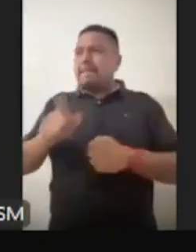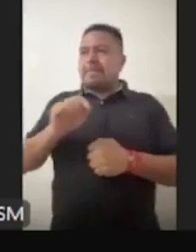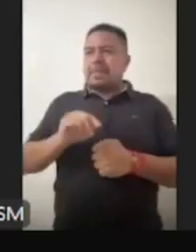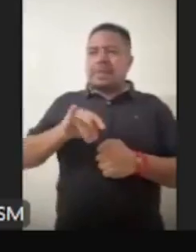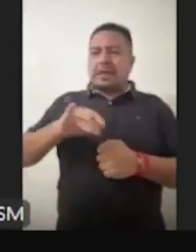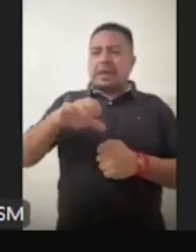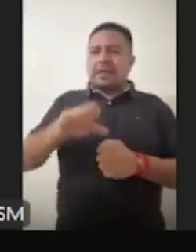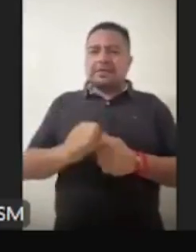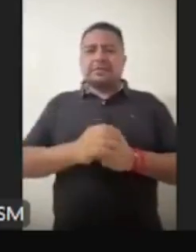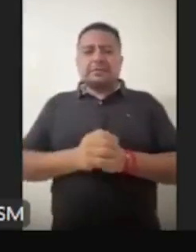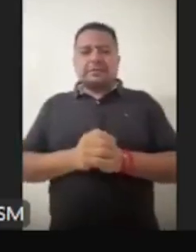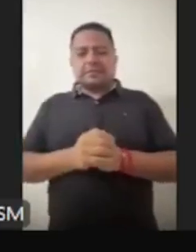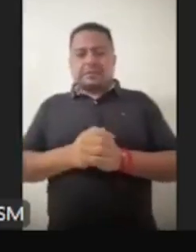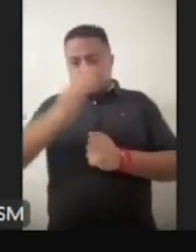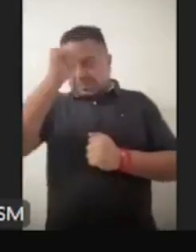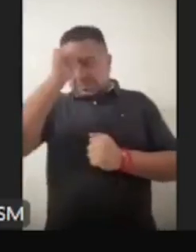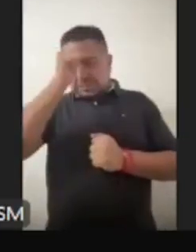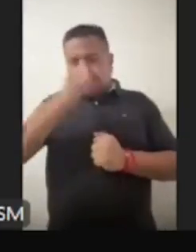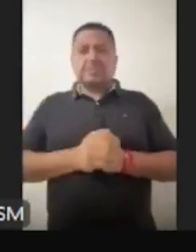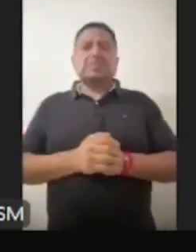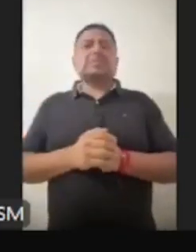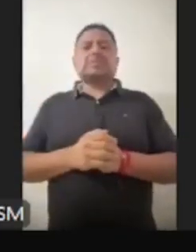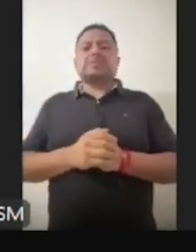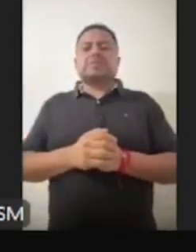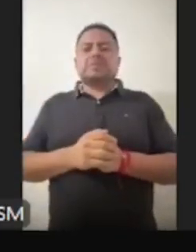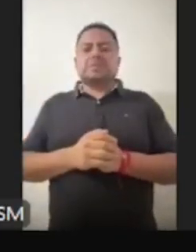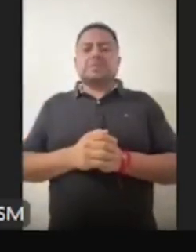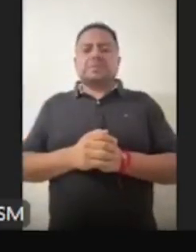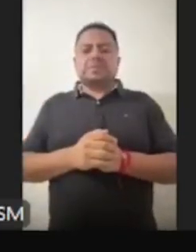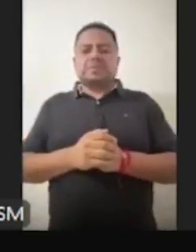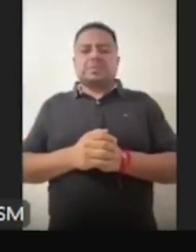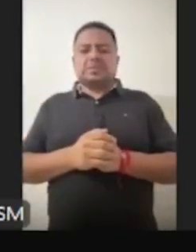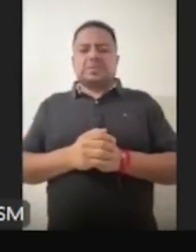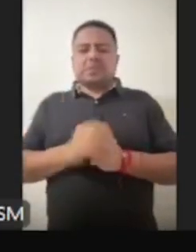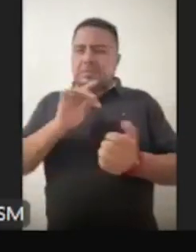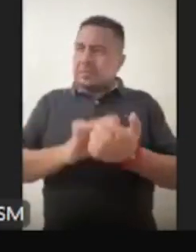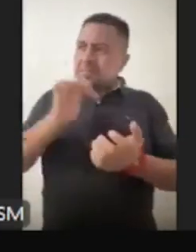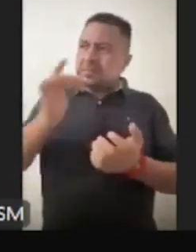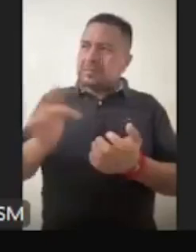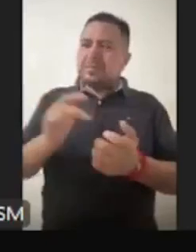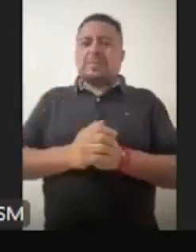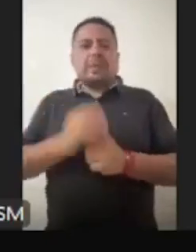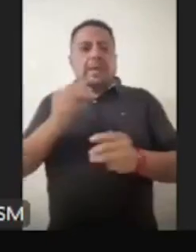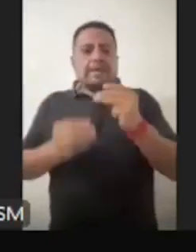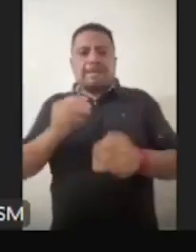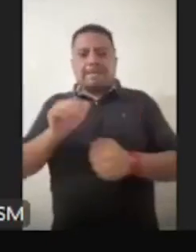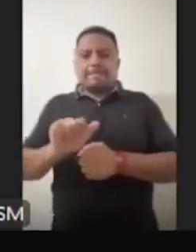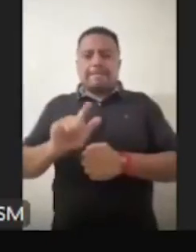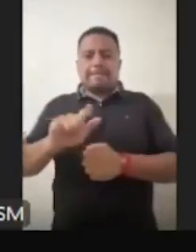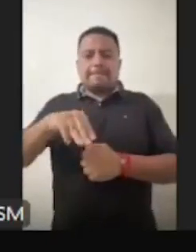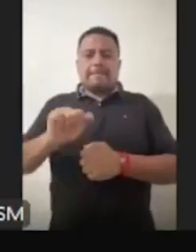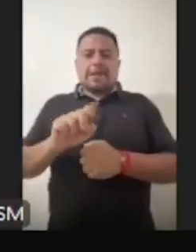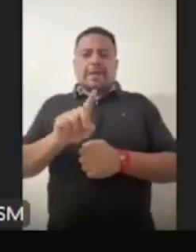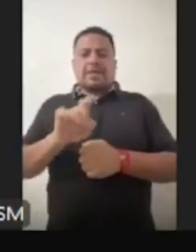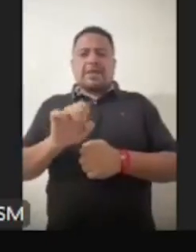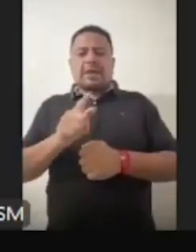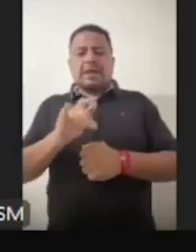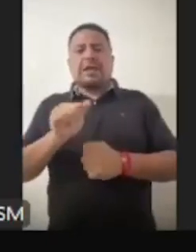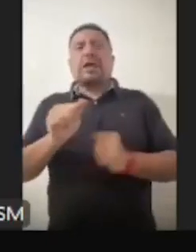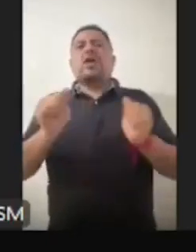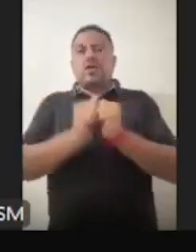Betancur Salgado. Con el proyecto, Gracias, magistrado. Magistrada Almadelia Eugenio Alcaraz. Con el